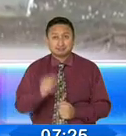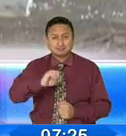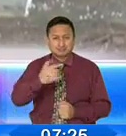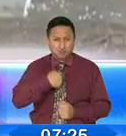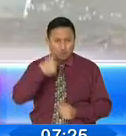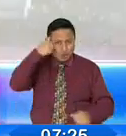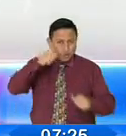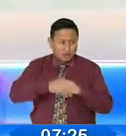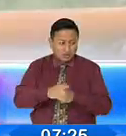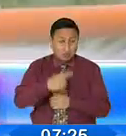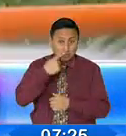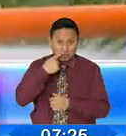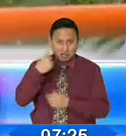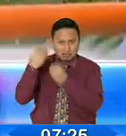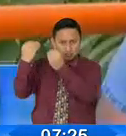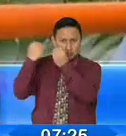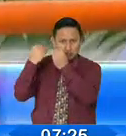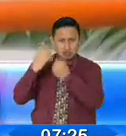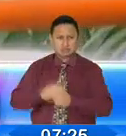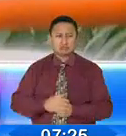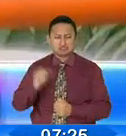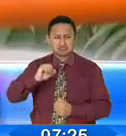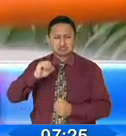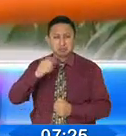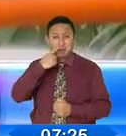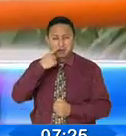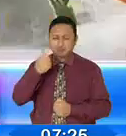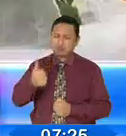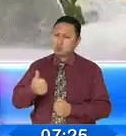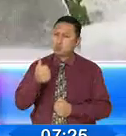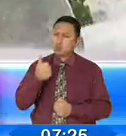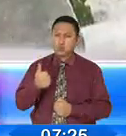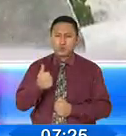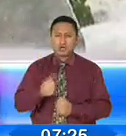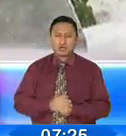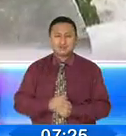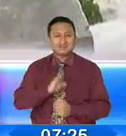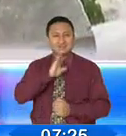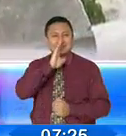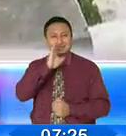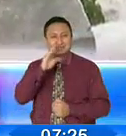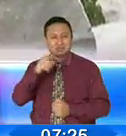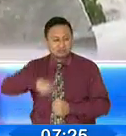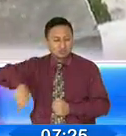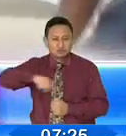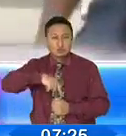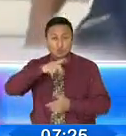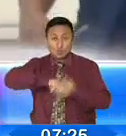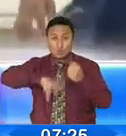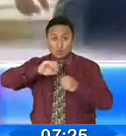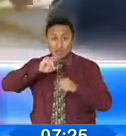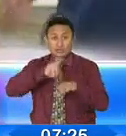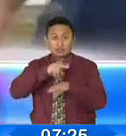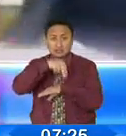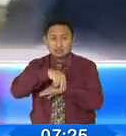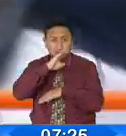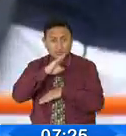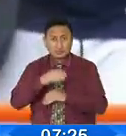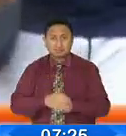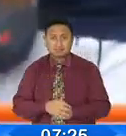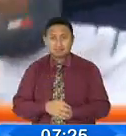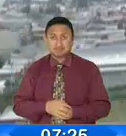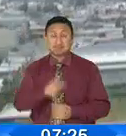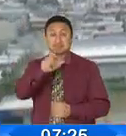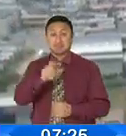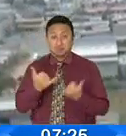lo que mi padre nos enseñó, fue un buen padre, siempre estaba pendiente de todas sus hijas, de sus nietos. Son dichosos los que tienen